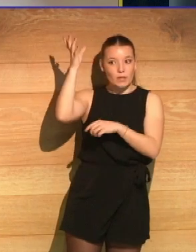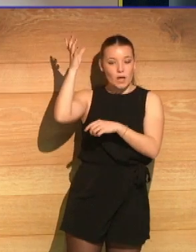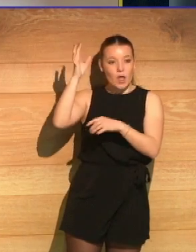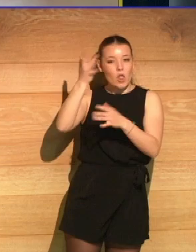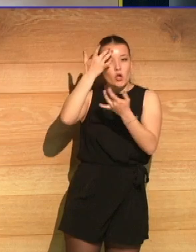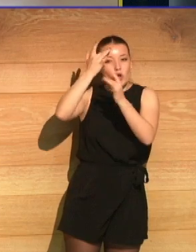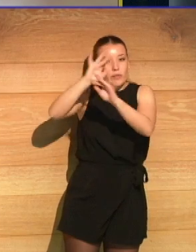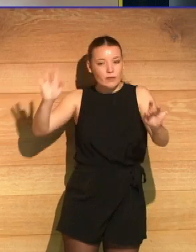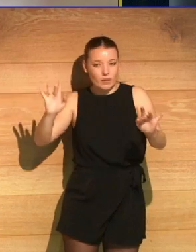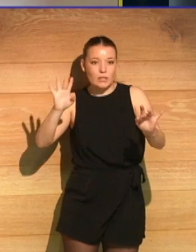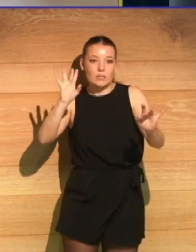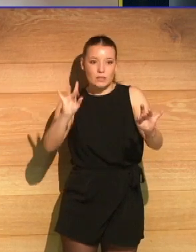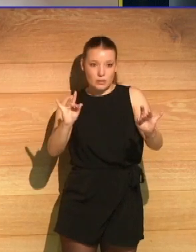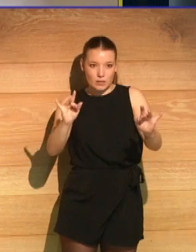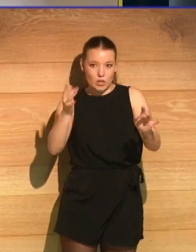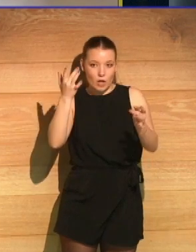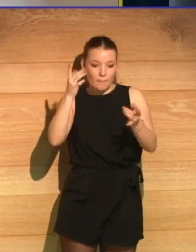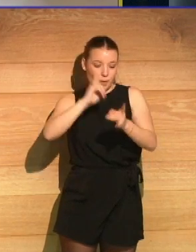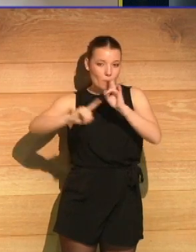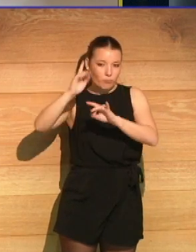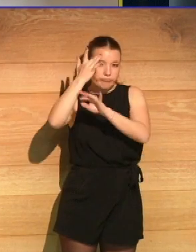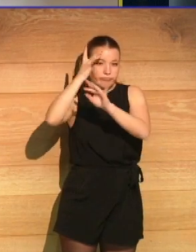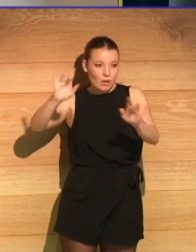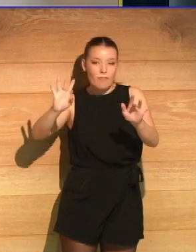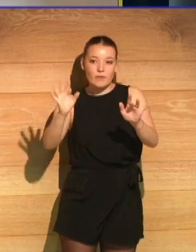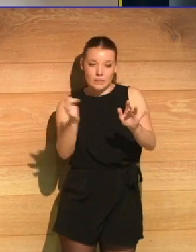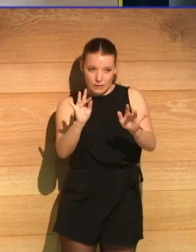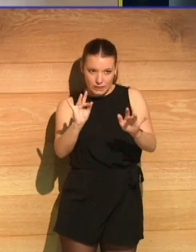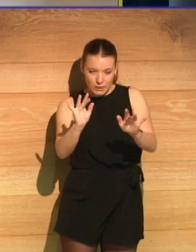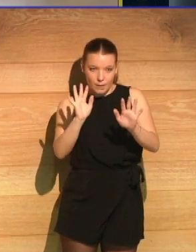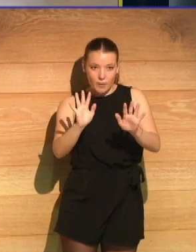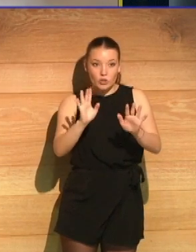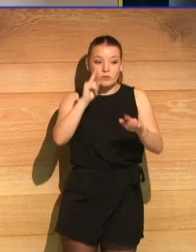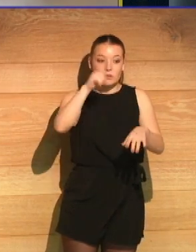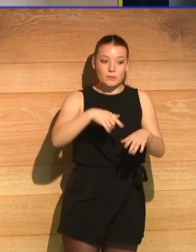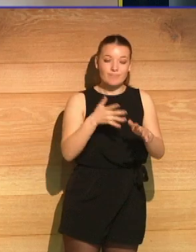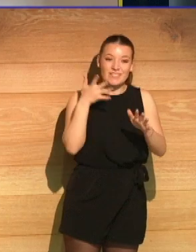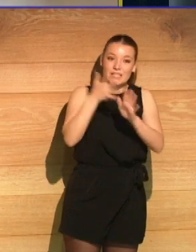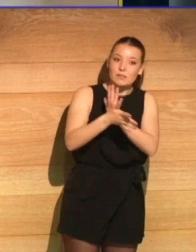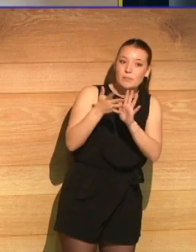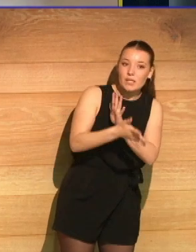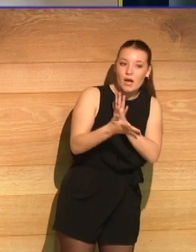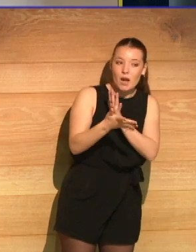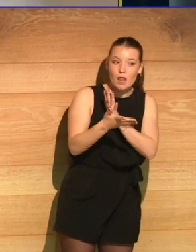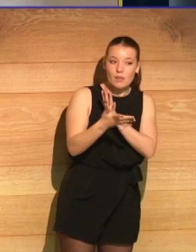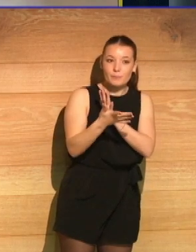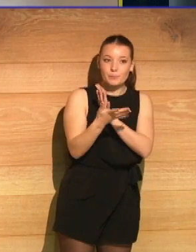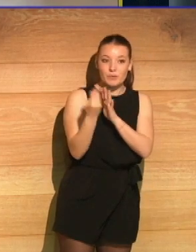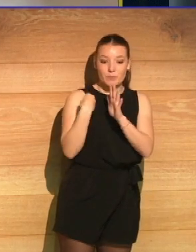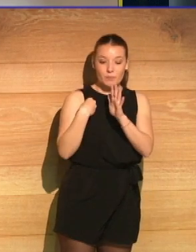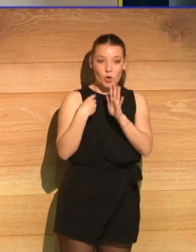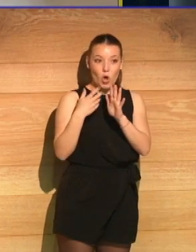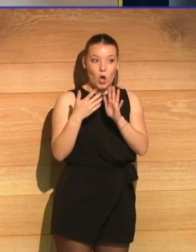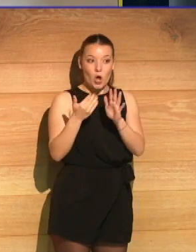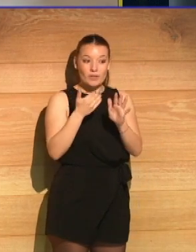de hacerte consciente de los problemas, que es necesario y está bien, sino el explicar y el evidenciar que no hay nada inevitable